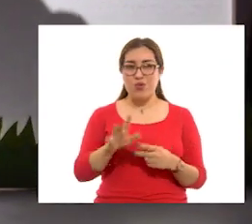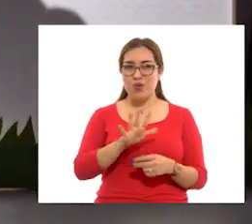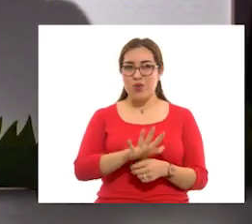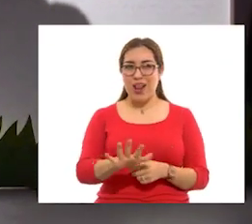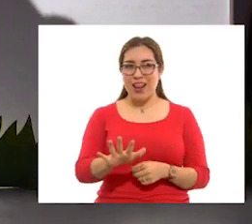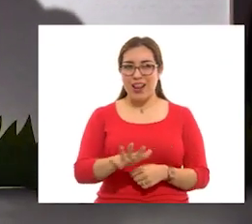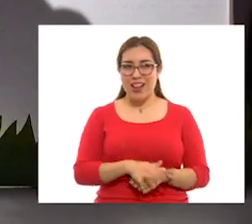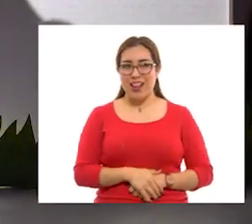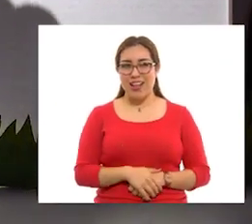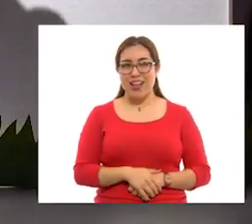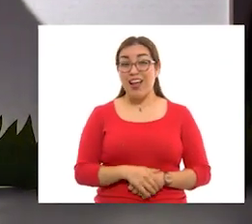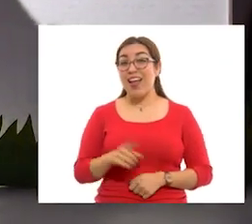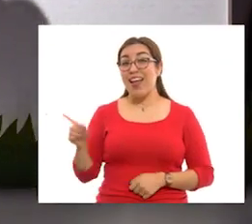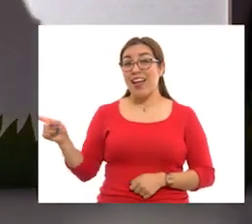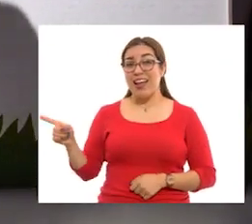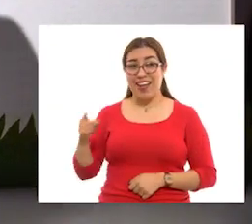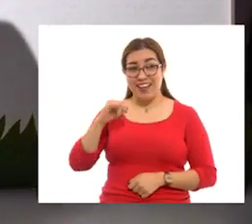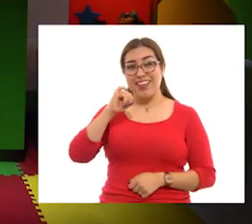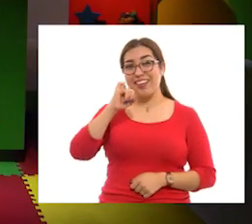¡Sí!